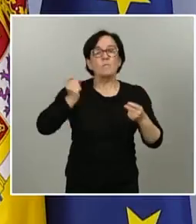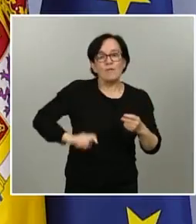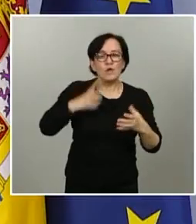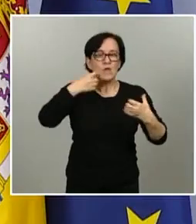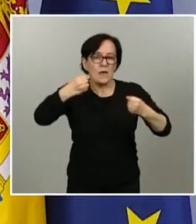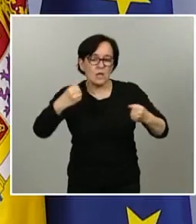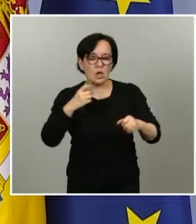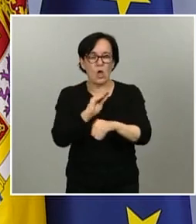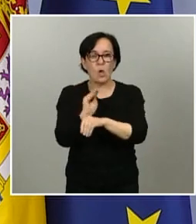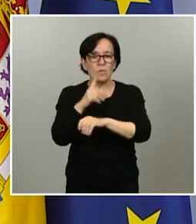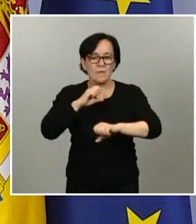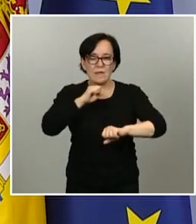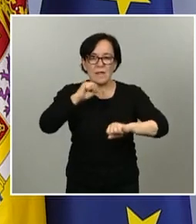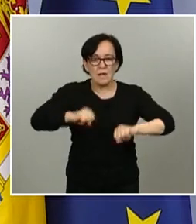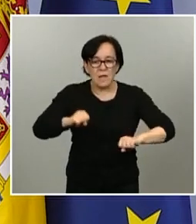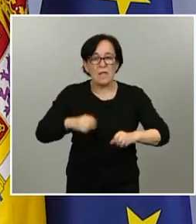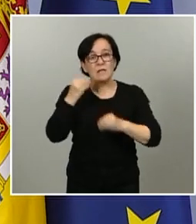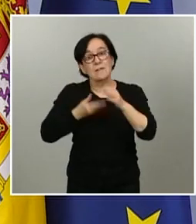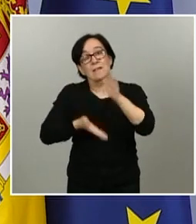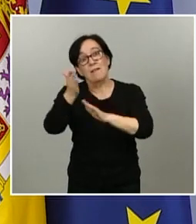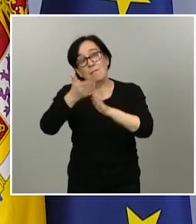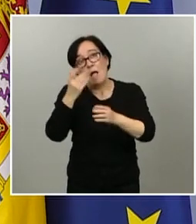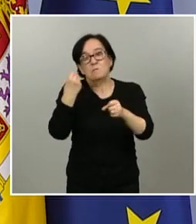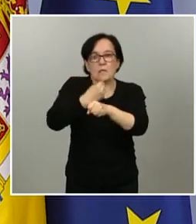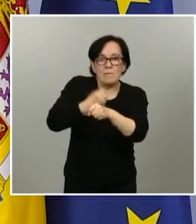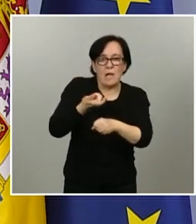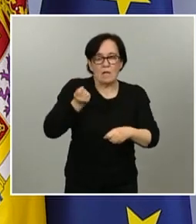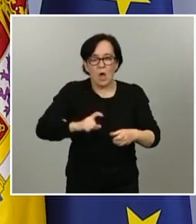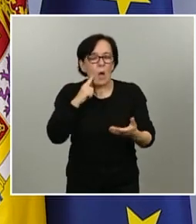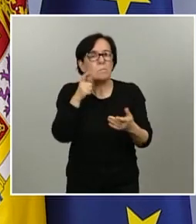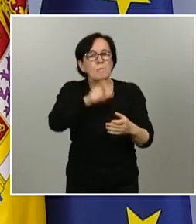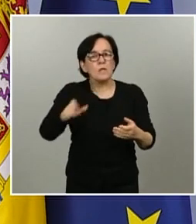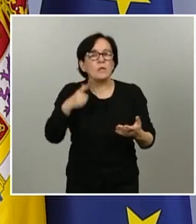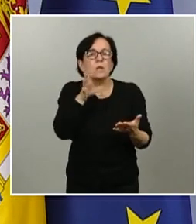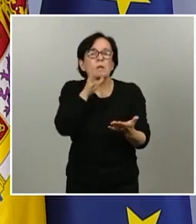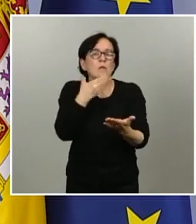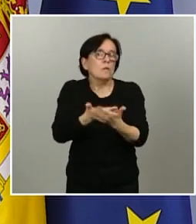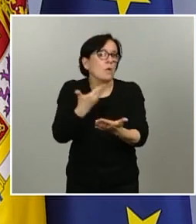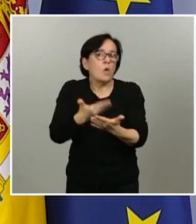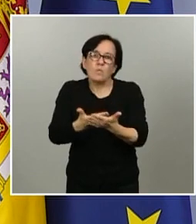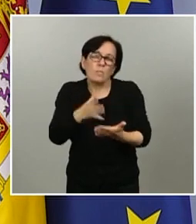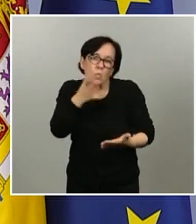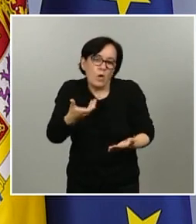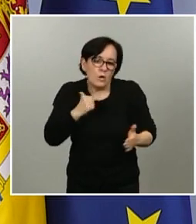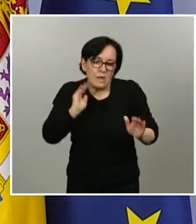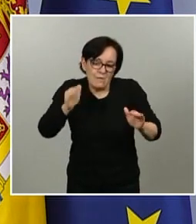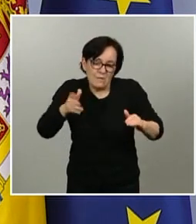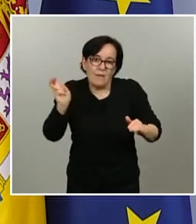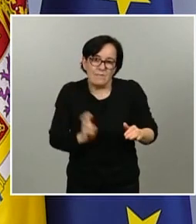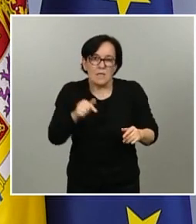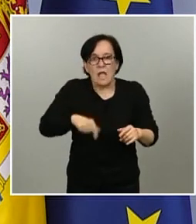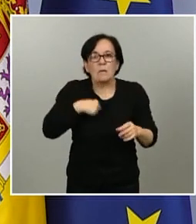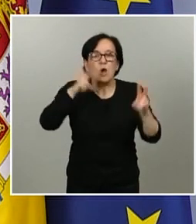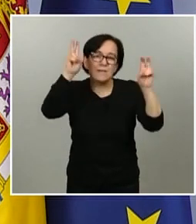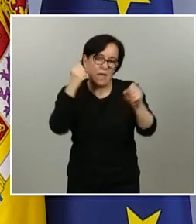avisar ostias teruel si si podéis pasar a fase 1 sin problema ha confirmado hoy el ministro salvador y ya que había olvidado